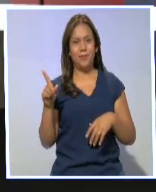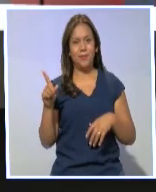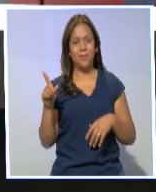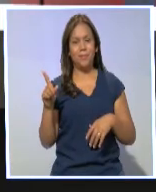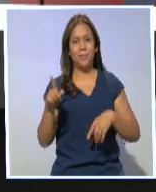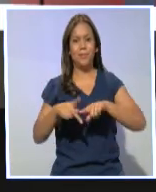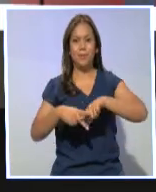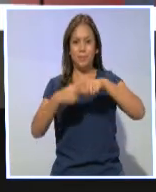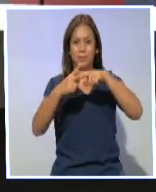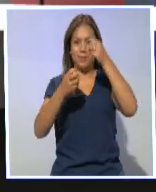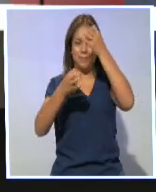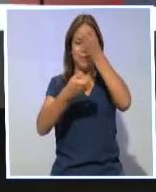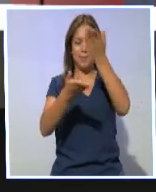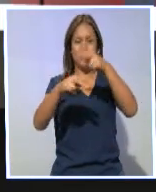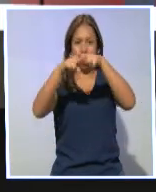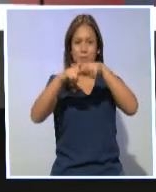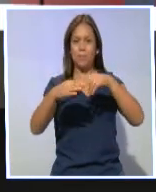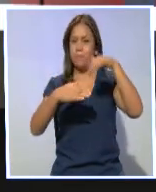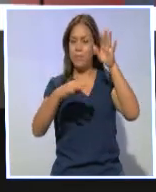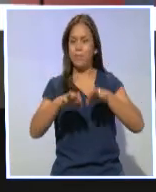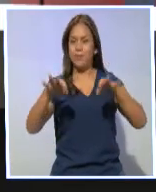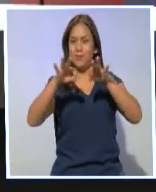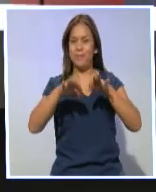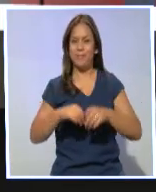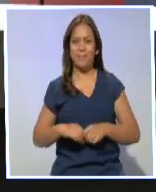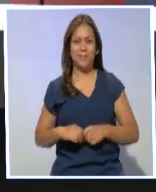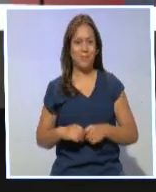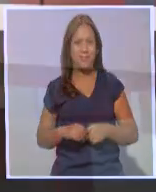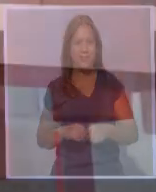tvl.asambleanacional.gov.es. De inmediato, la revisión de la información.